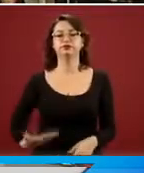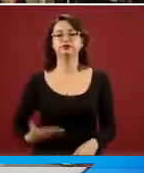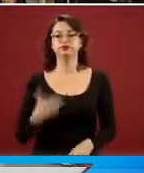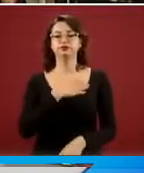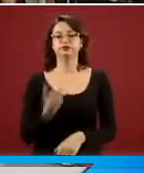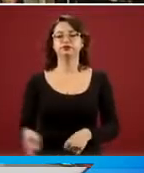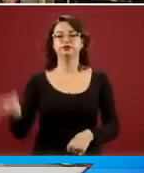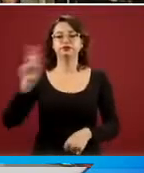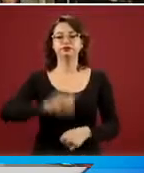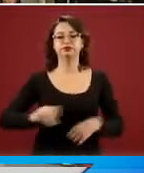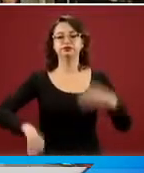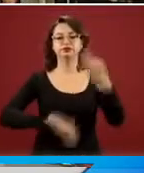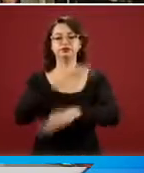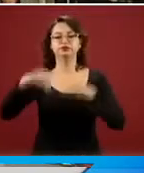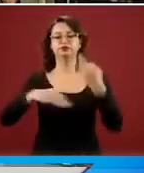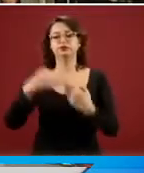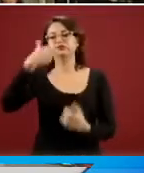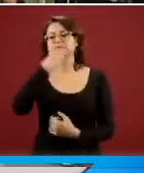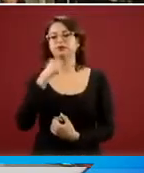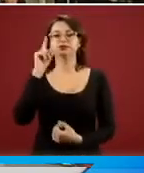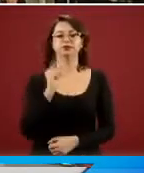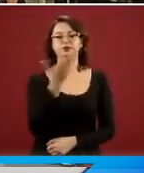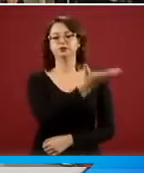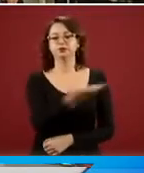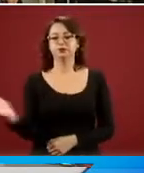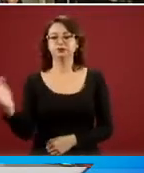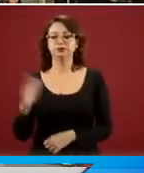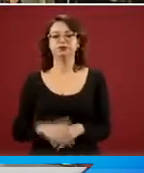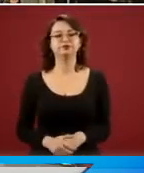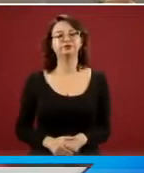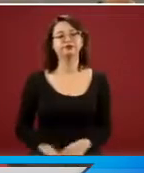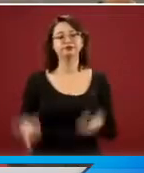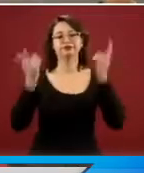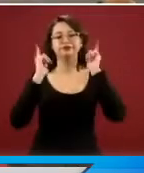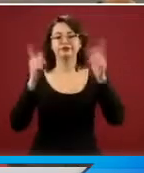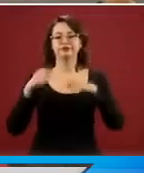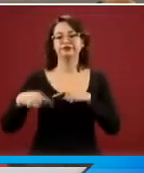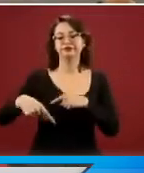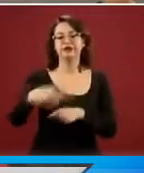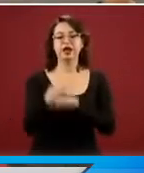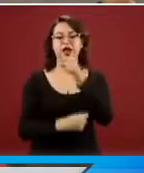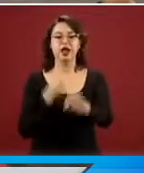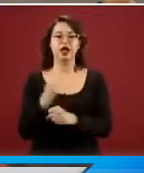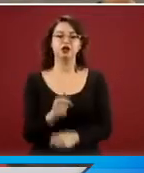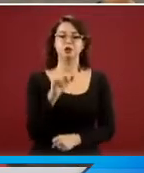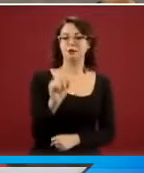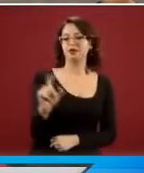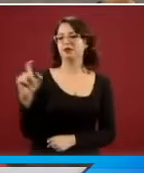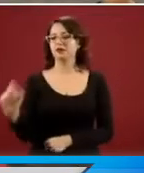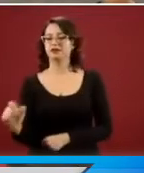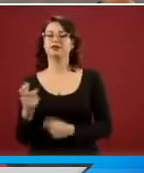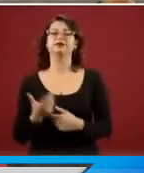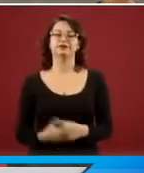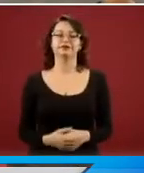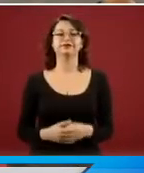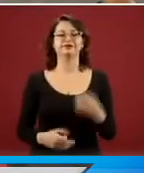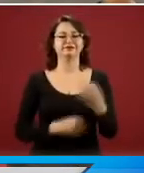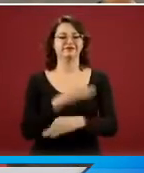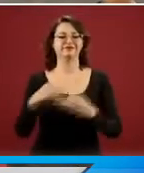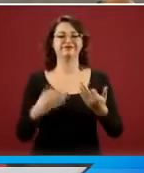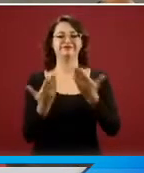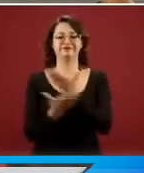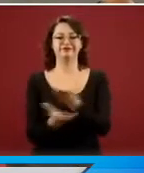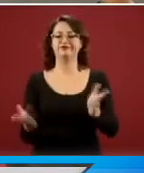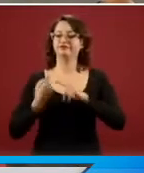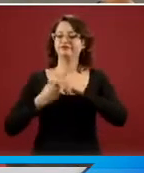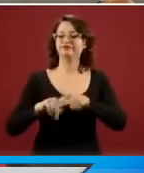Precios de las gasolinas y gas. Precio promedio por litro de gasolina del 26 de diciembre al 1 de enero. Con precio alto,